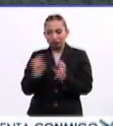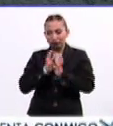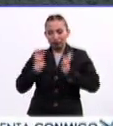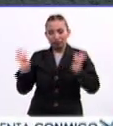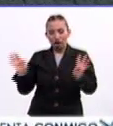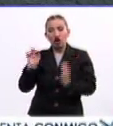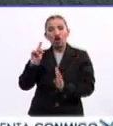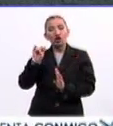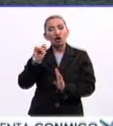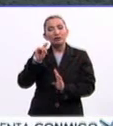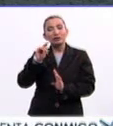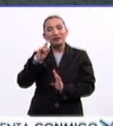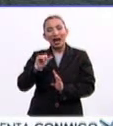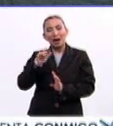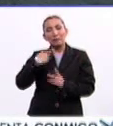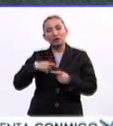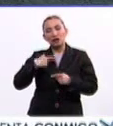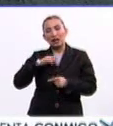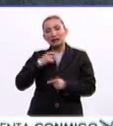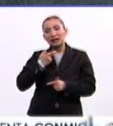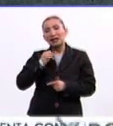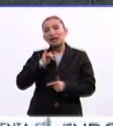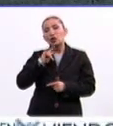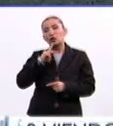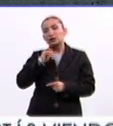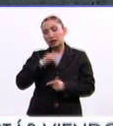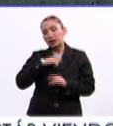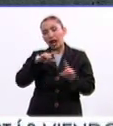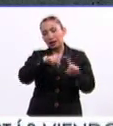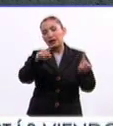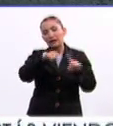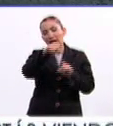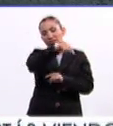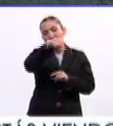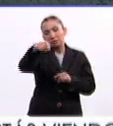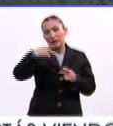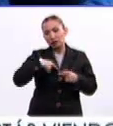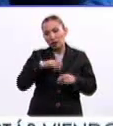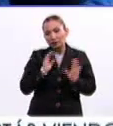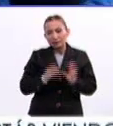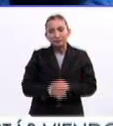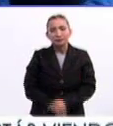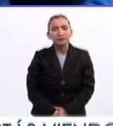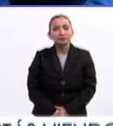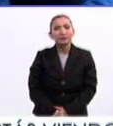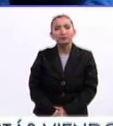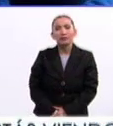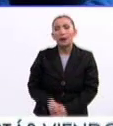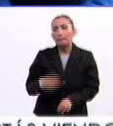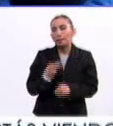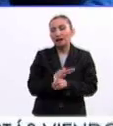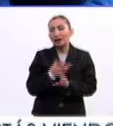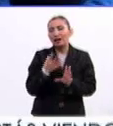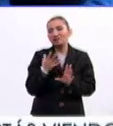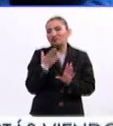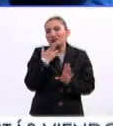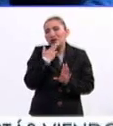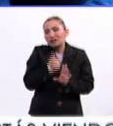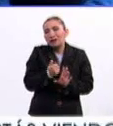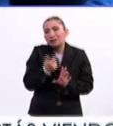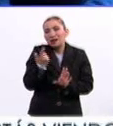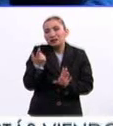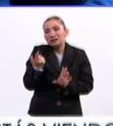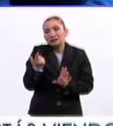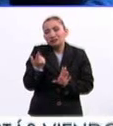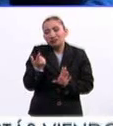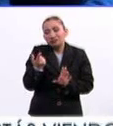oficiales, que ha habido varios y los habrá, ocurre que no sirven de nada si no van acompañados